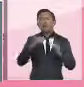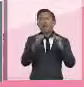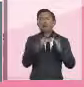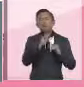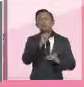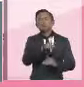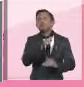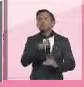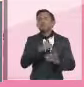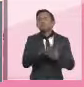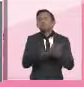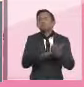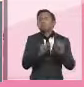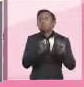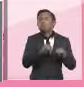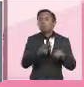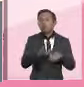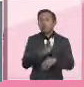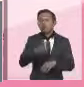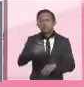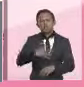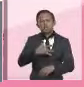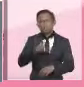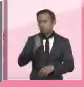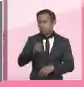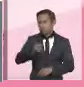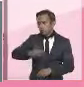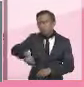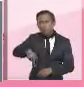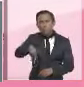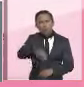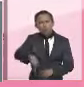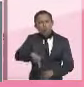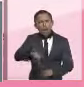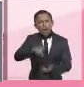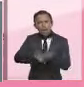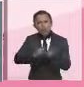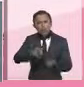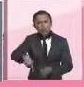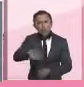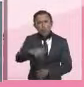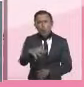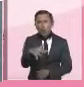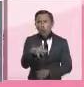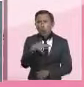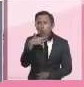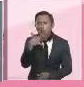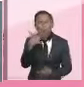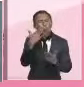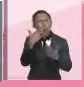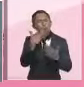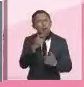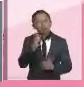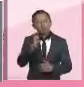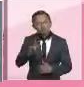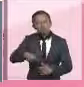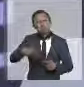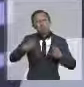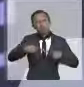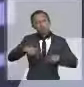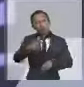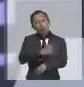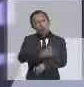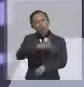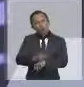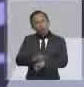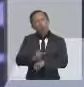somos un pueblo de corruptos. Al contrario, somos un pueblo de gente honesta que merece un gobierno honesto. Gracias.